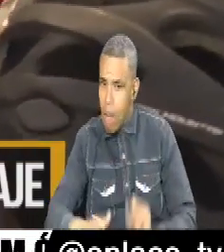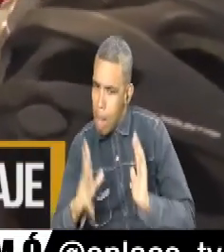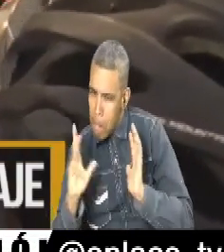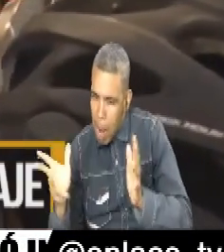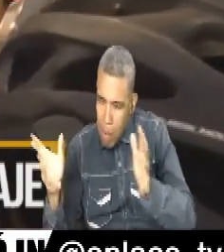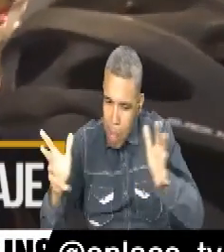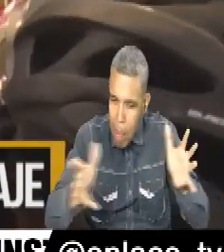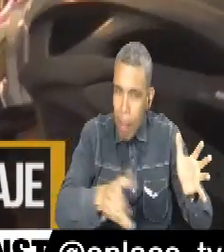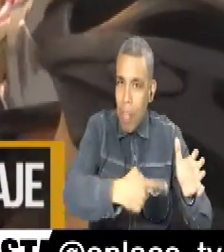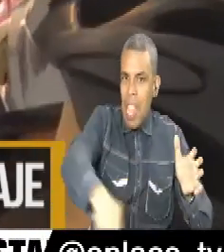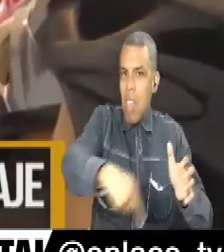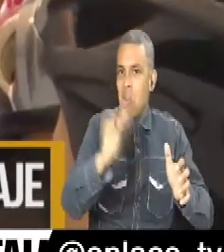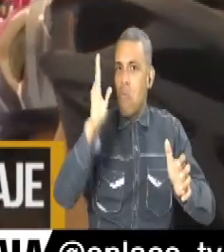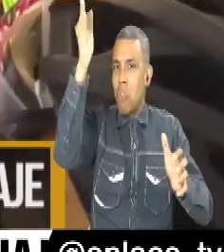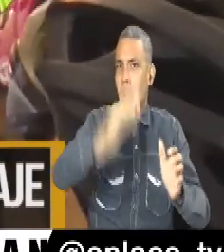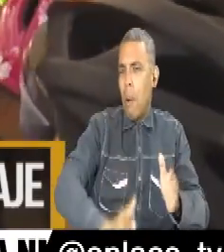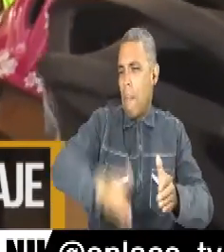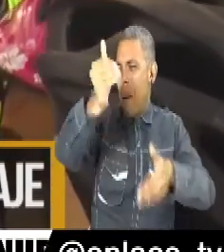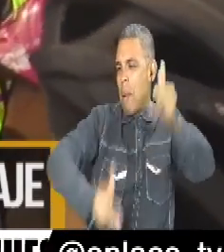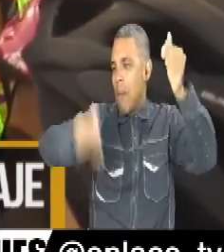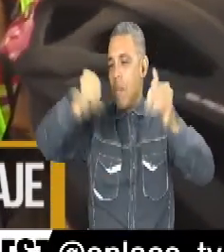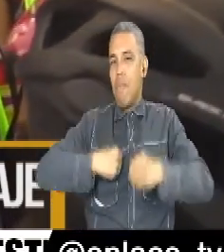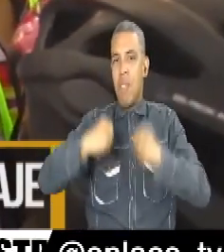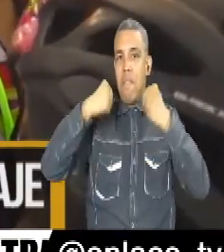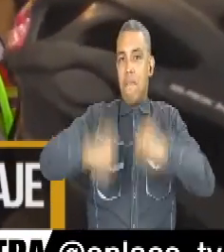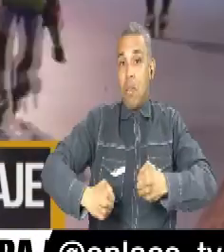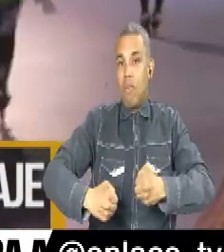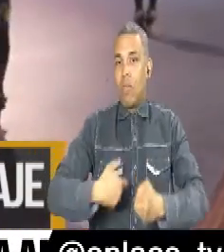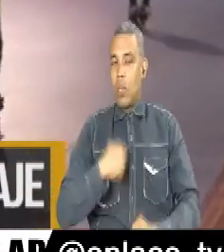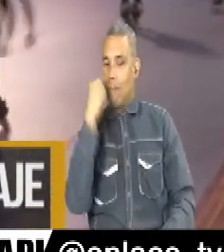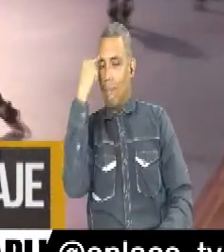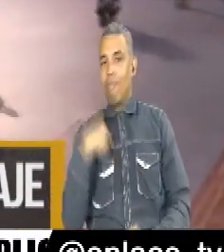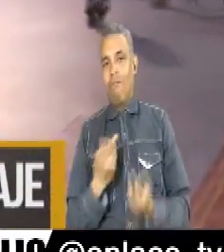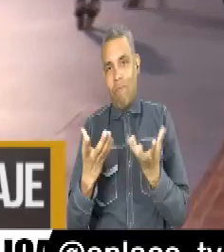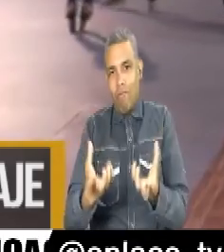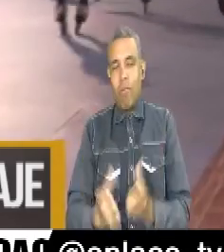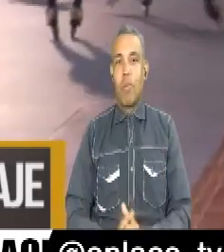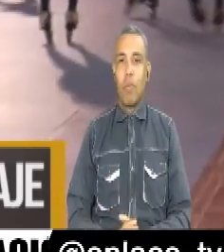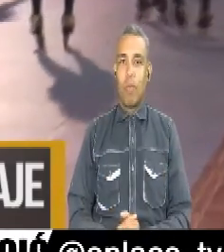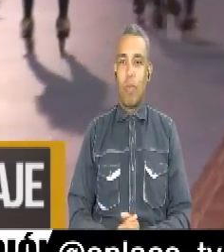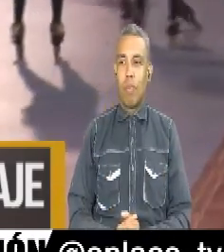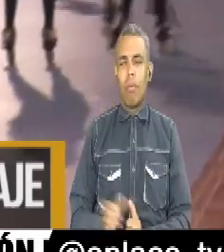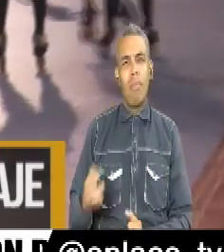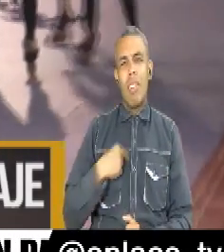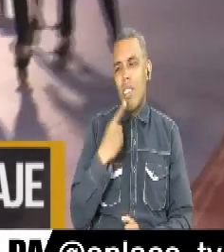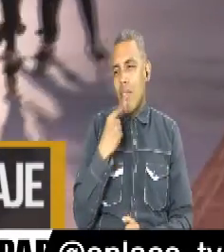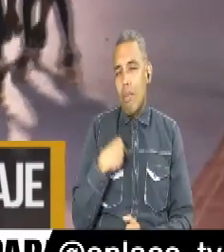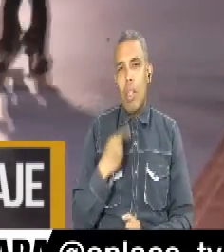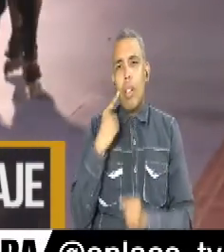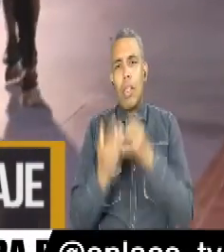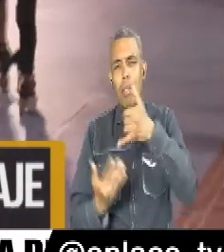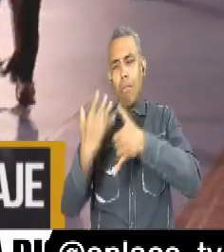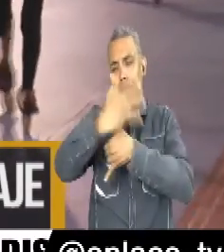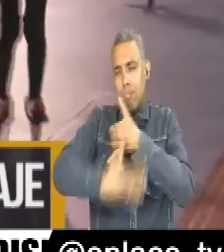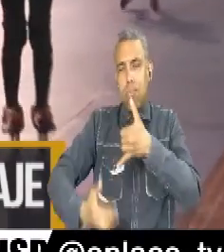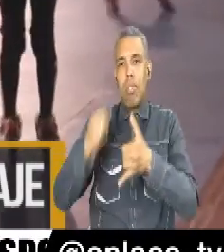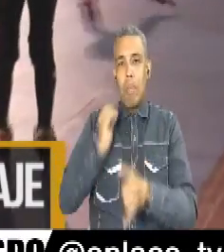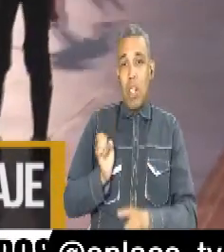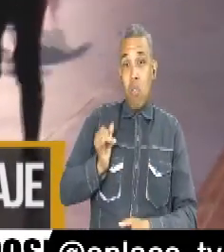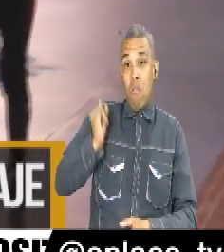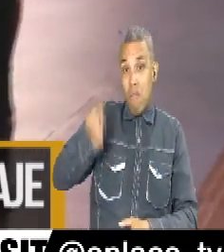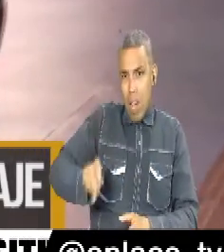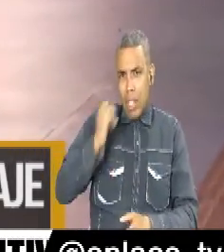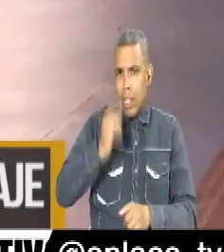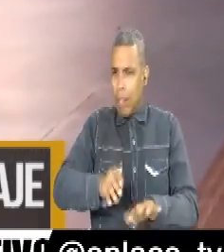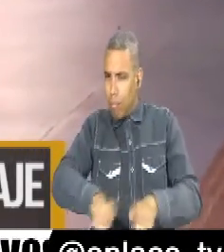de competitivos lleguen fortalecidos y con grandes conocimientos. Resalta la labor cumplida en el ámbito nacional por parte del Club Infantas y sus